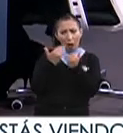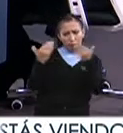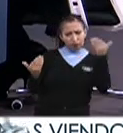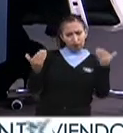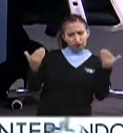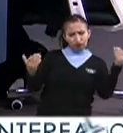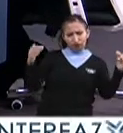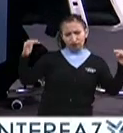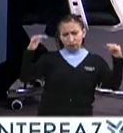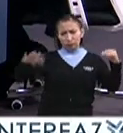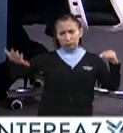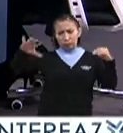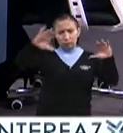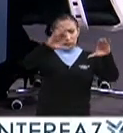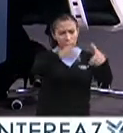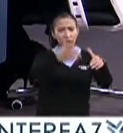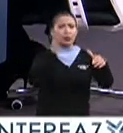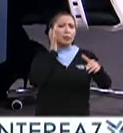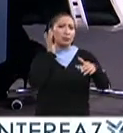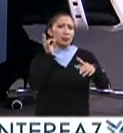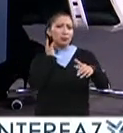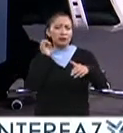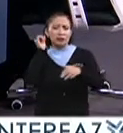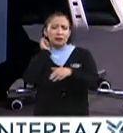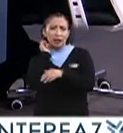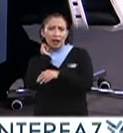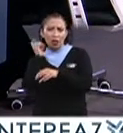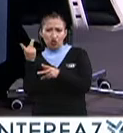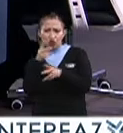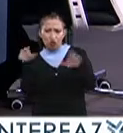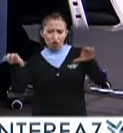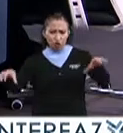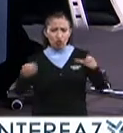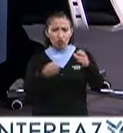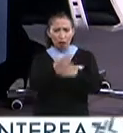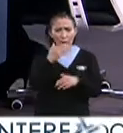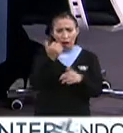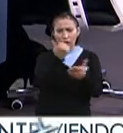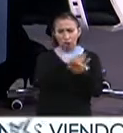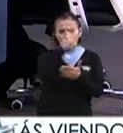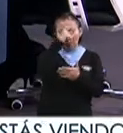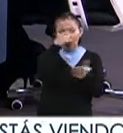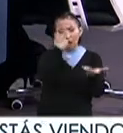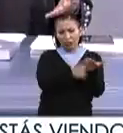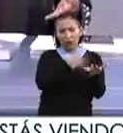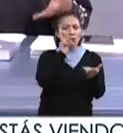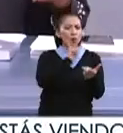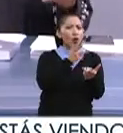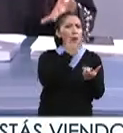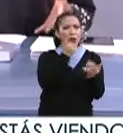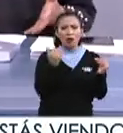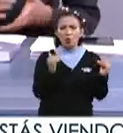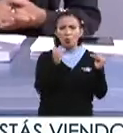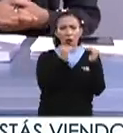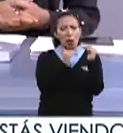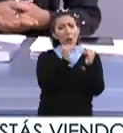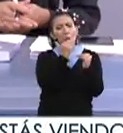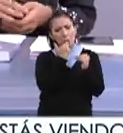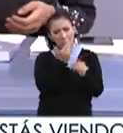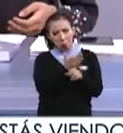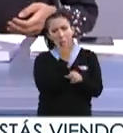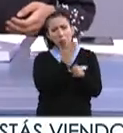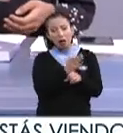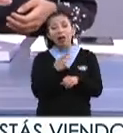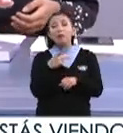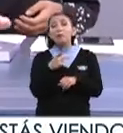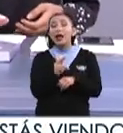busca generar en los congresos, ¿no? Concretamente en el Congreso, en el nuevo Congreso de la Ciudad de México ya tenemos una situación bastante favorable al